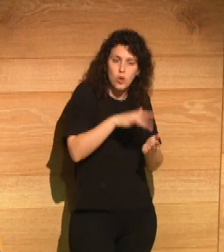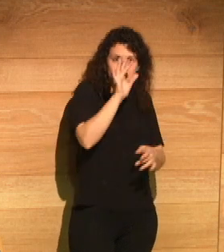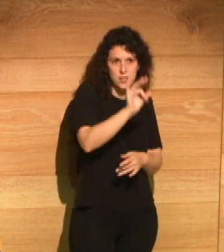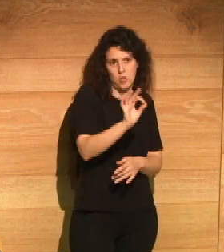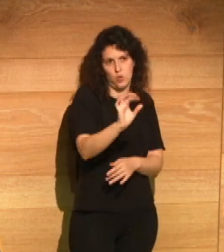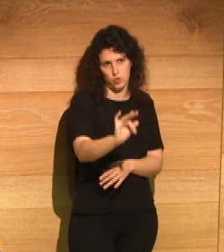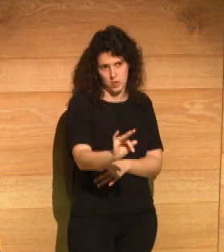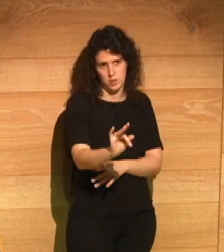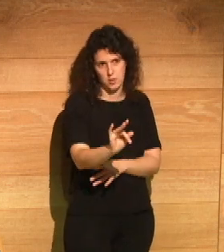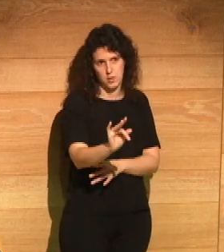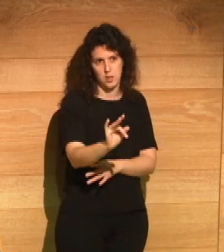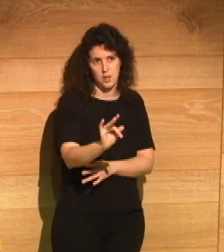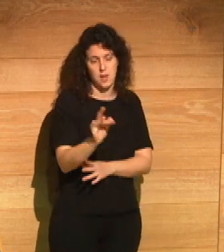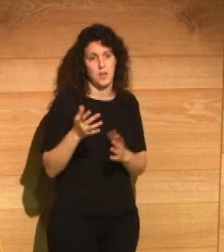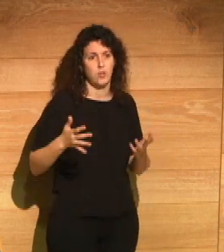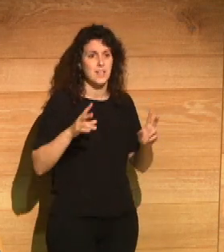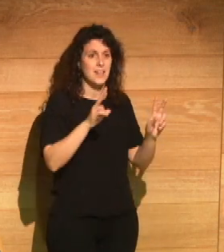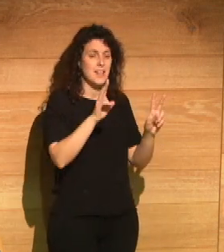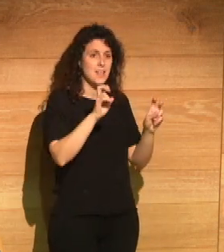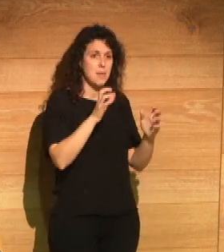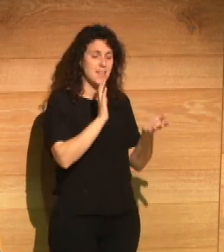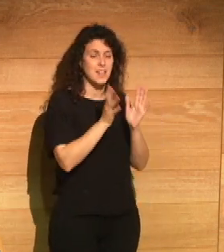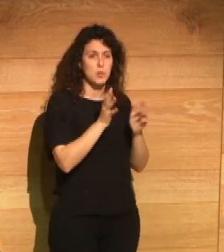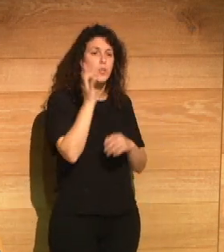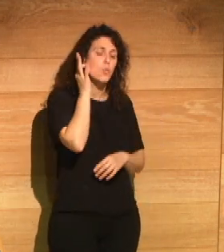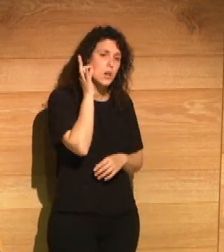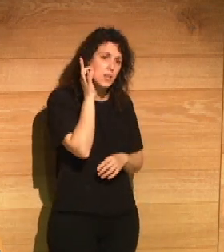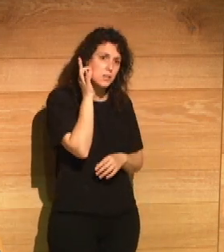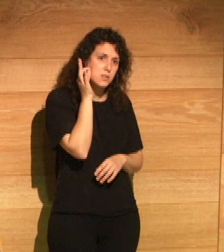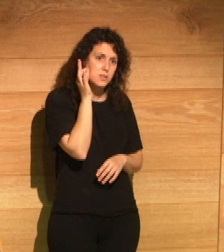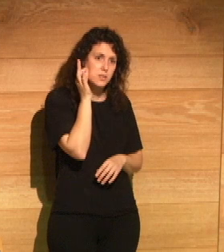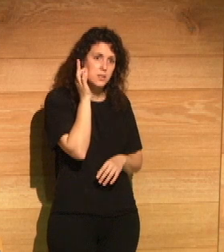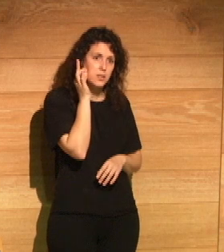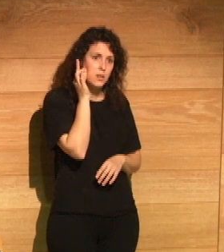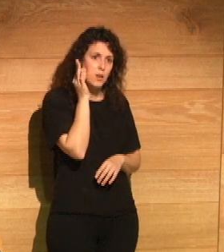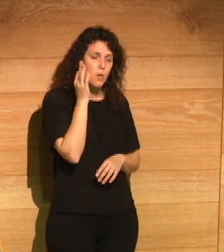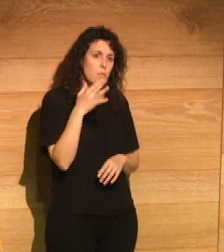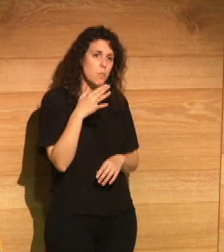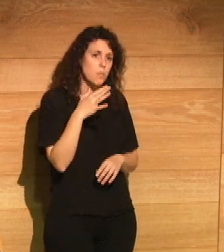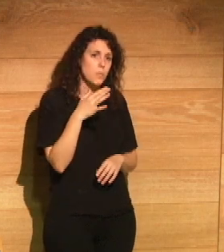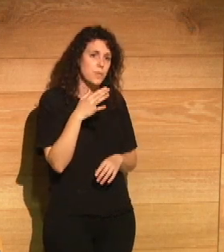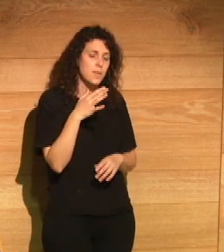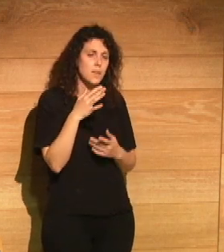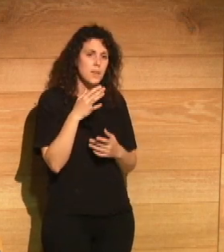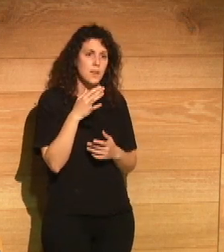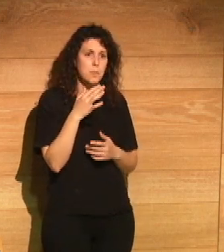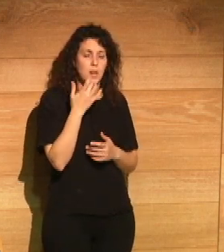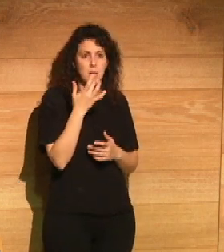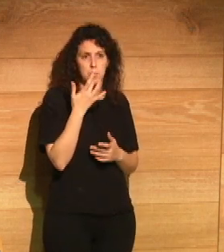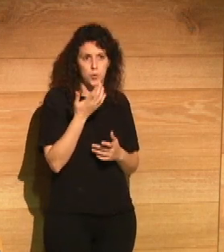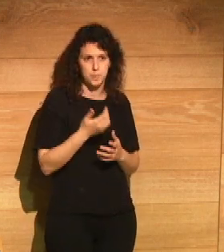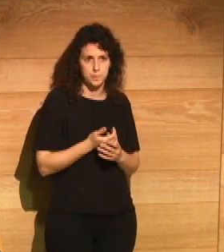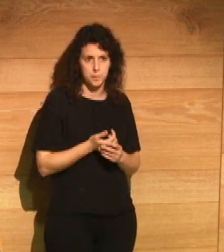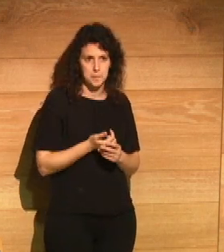Como tratamiento de un tema de mujeres, digamos, fuera de agenda en el sentido de